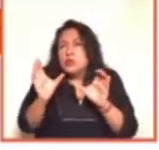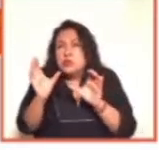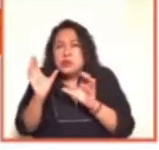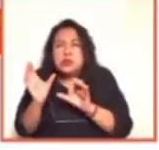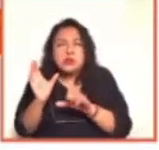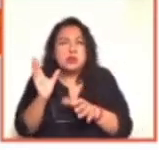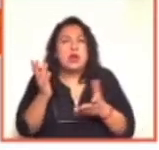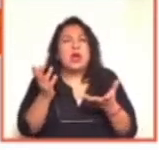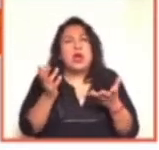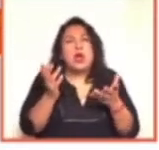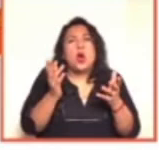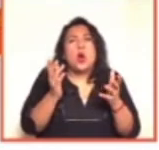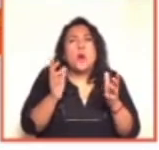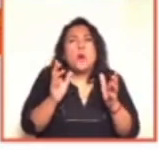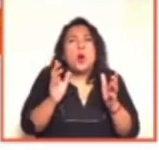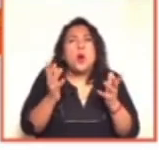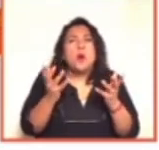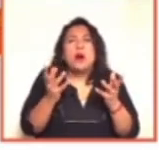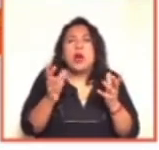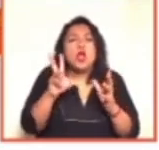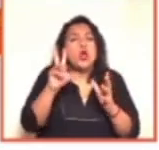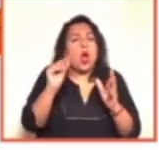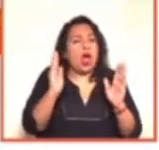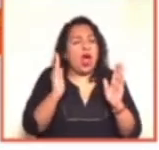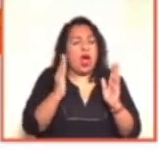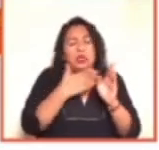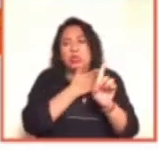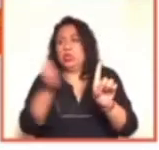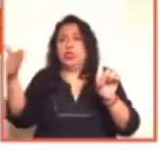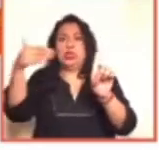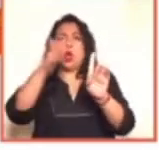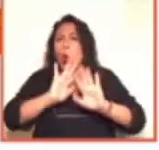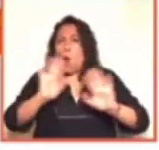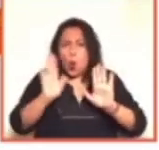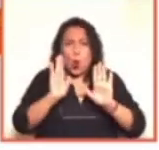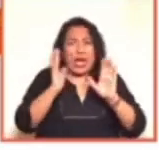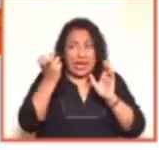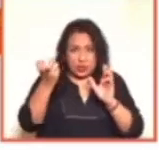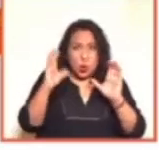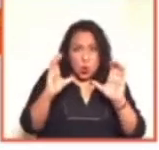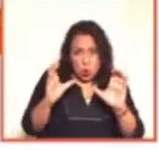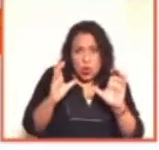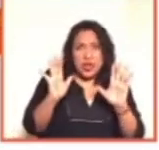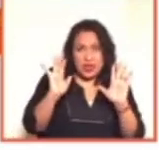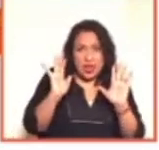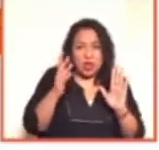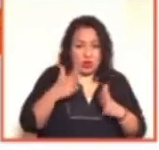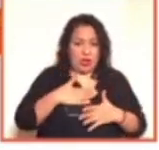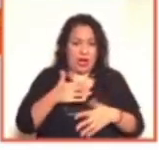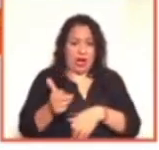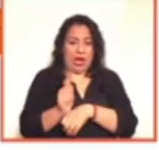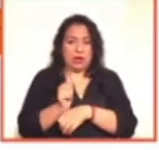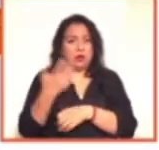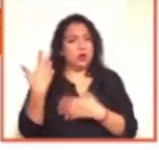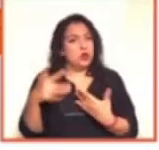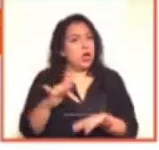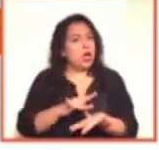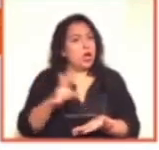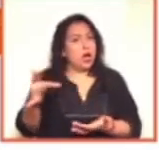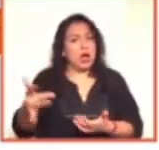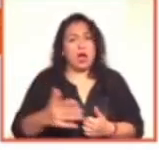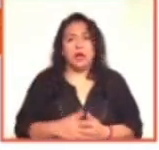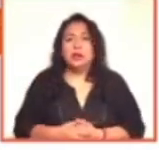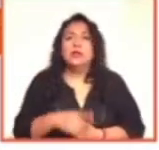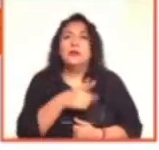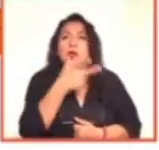nos cuidaba en cuanto a que pues no nos saliéramos como del tono, y pues eso como actor uno lo agradece. El